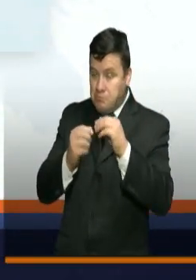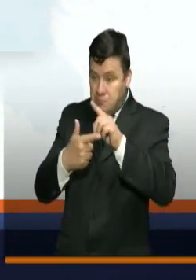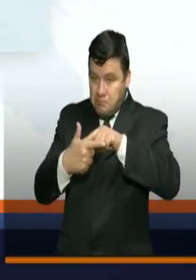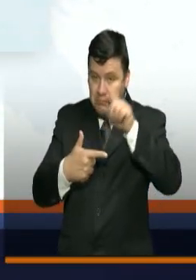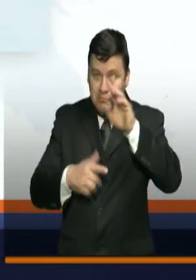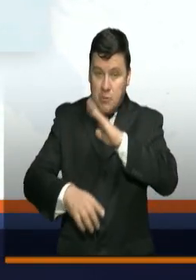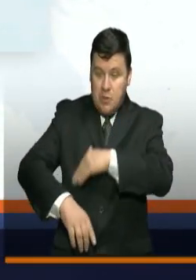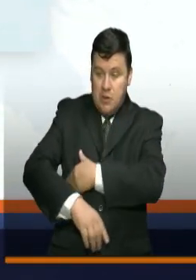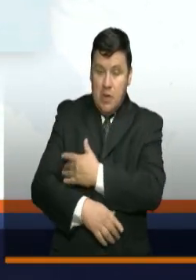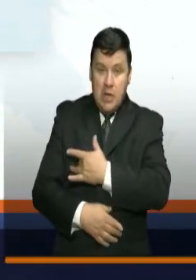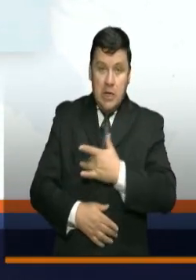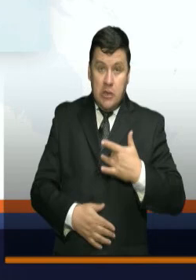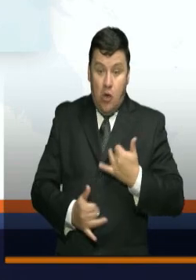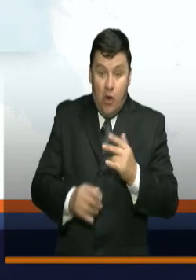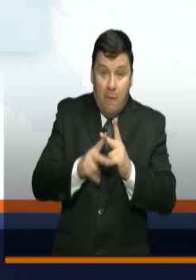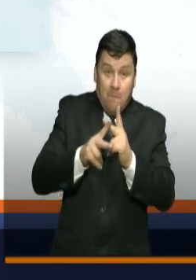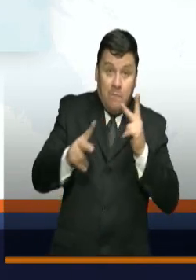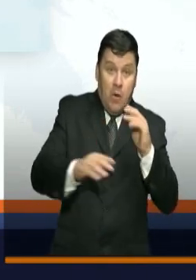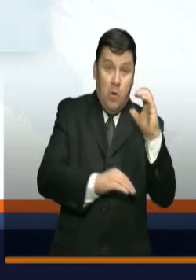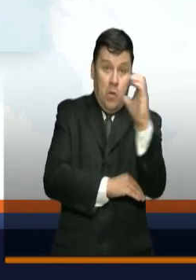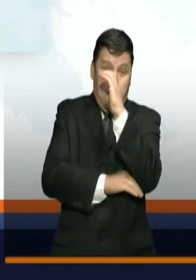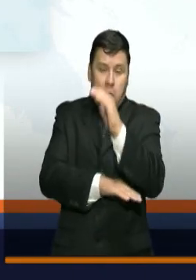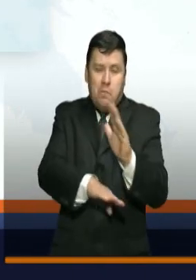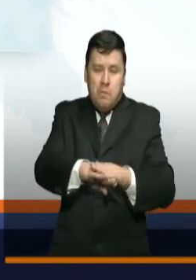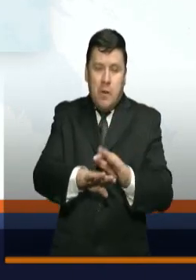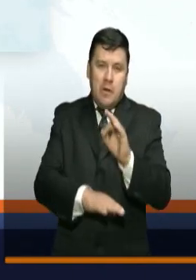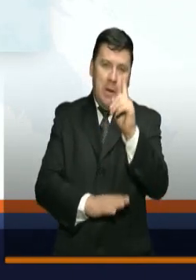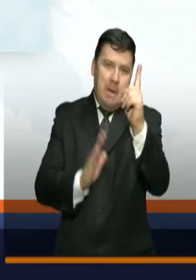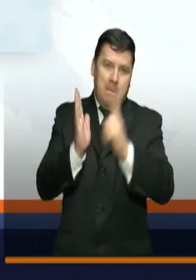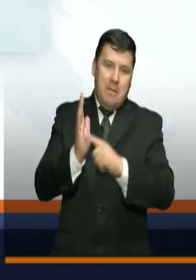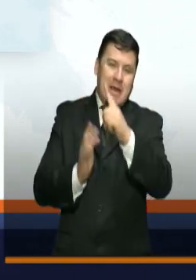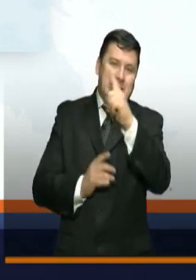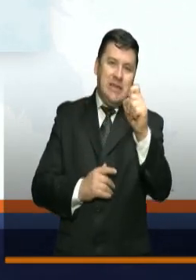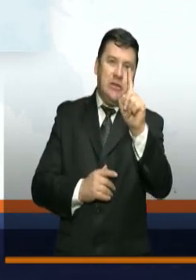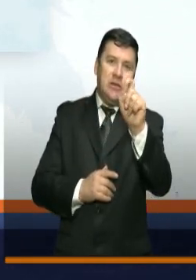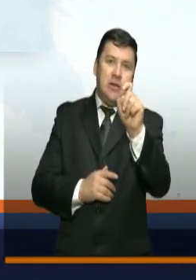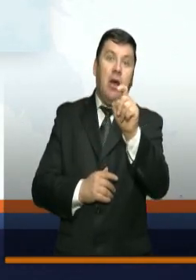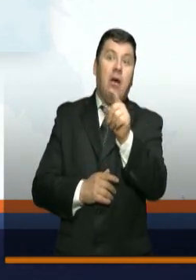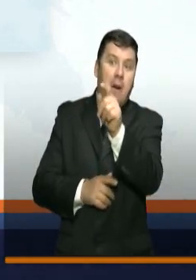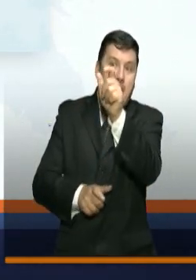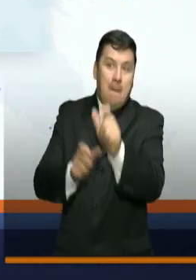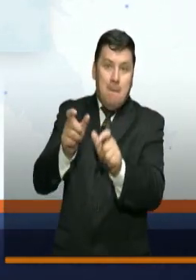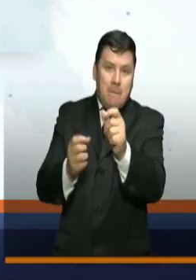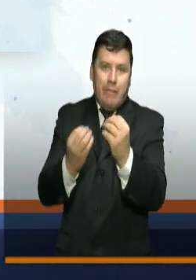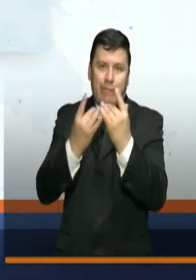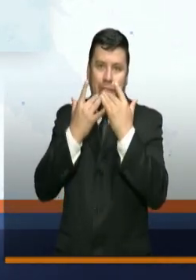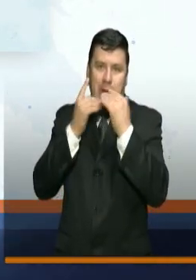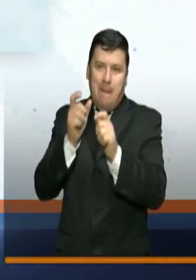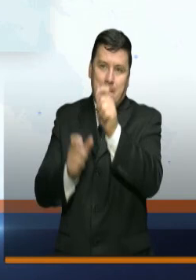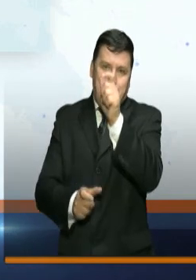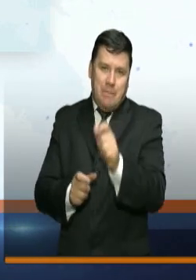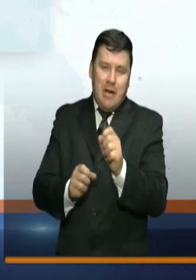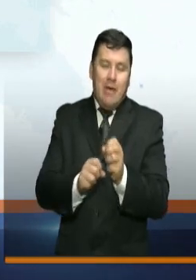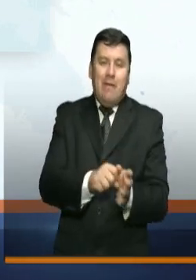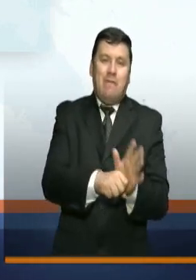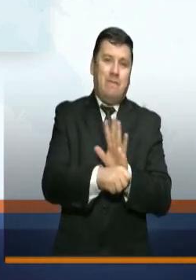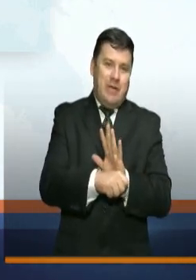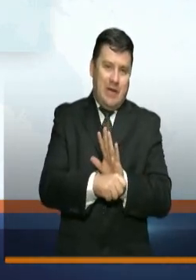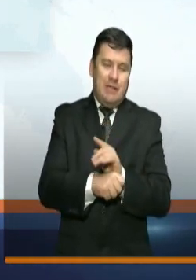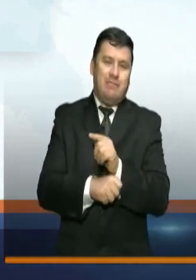del Ministerio de Salud, a la fecha Colombia reporta 1.161 casos de personas contagiadas con el